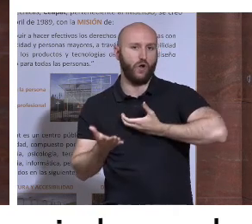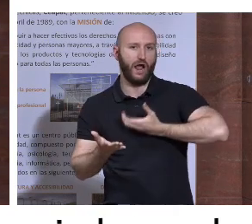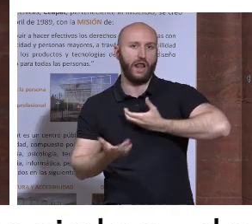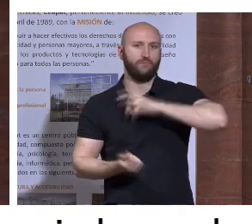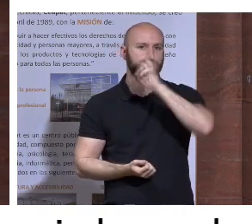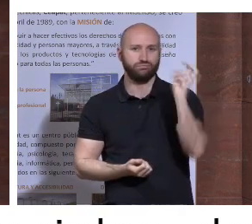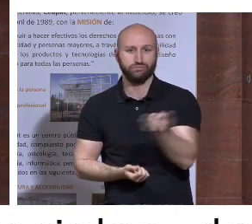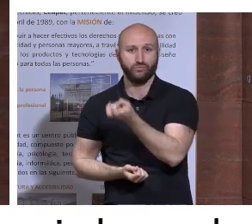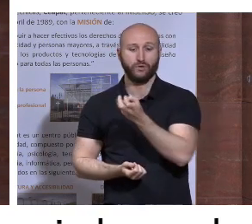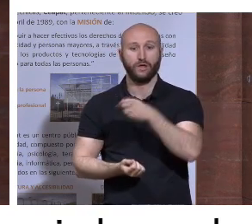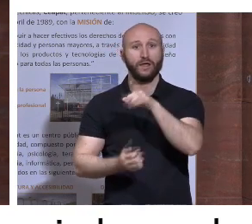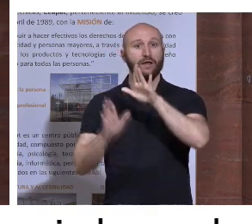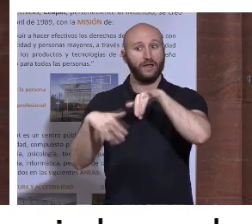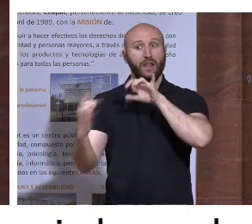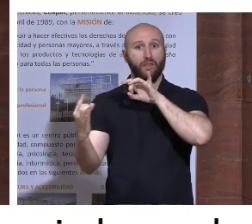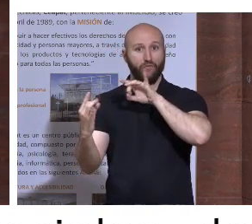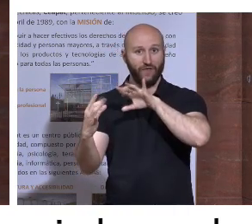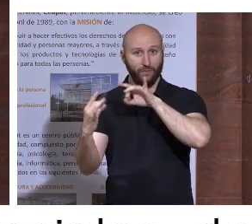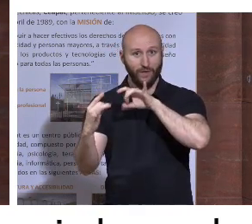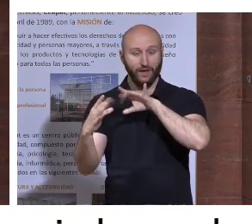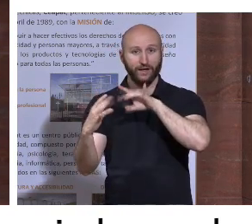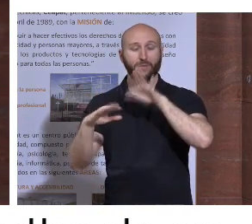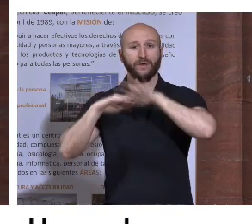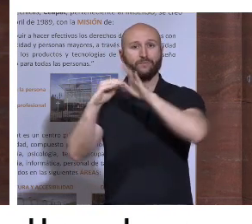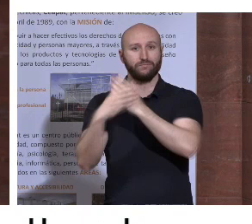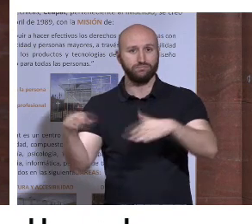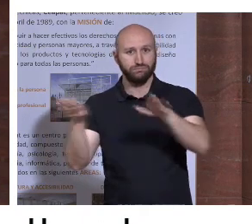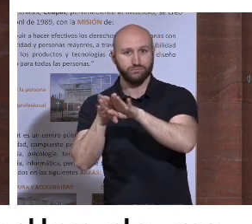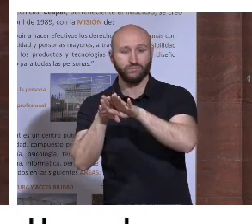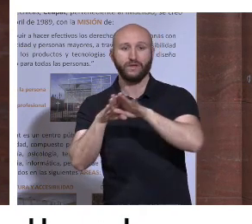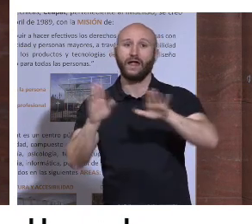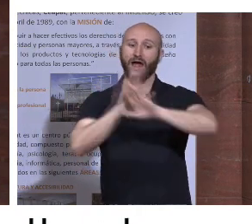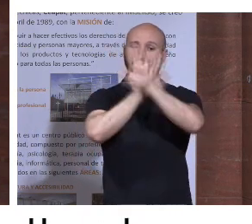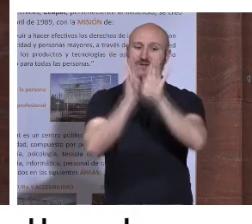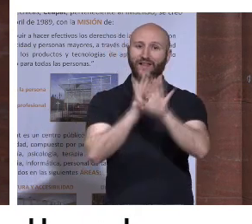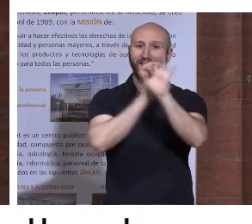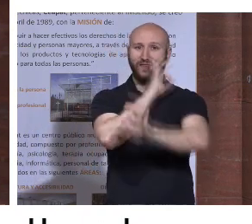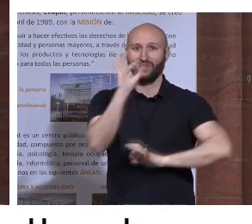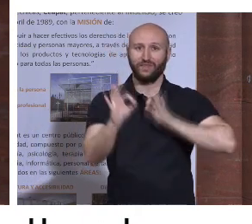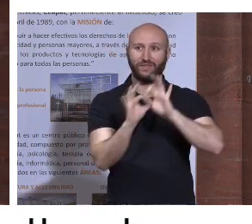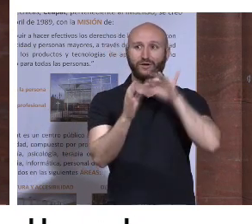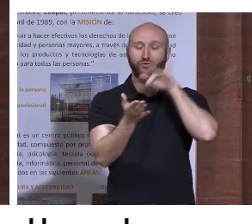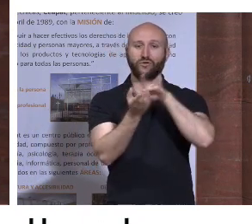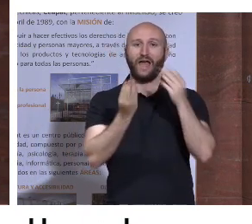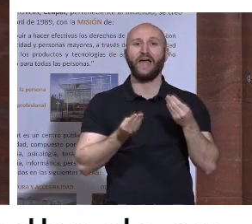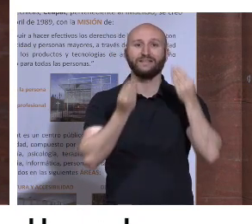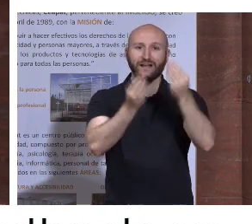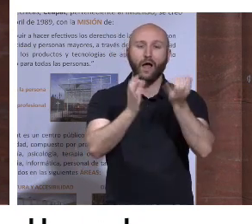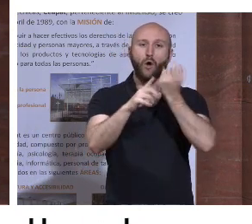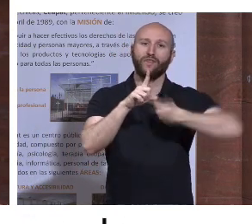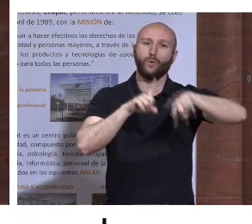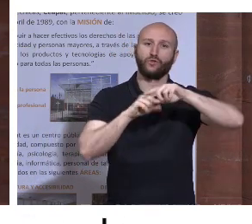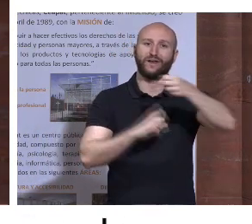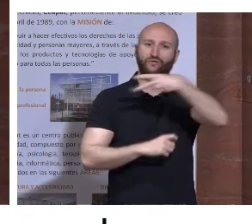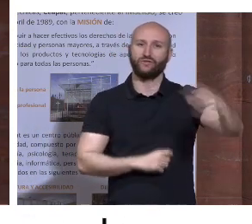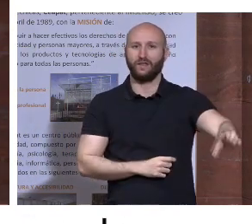El feedback en la innovación y al final del ciclo, en la entrega y en la devolución de los resultados,